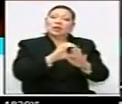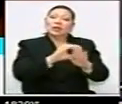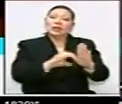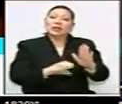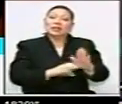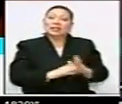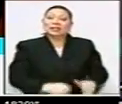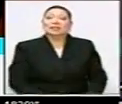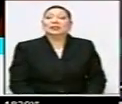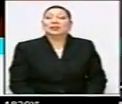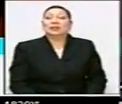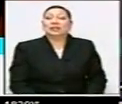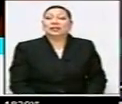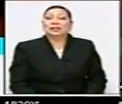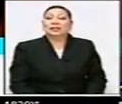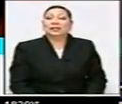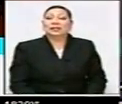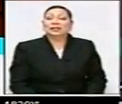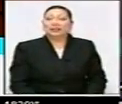Constituyente.